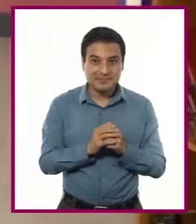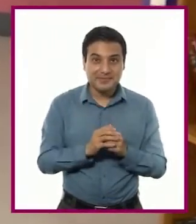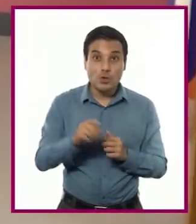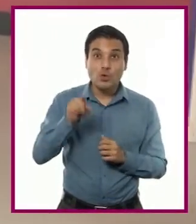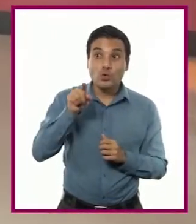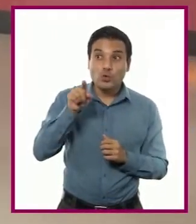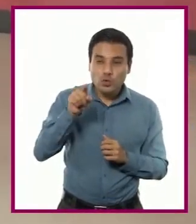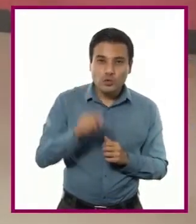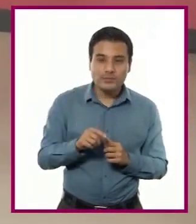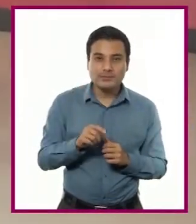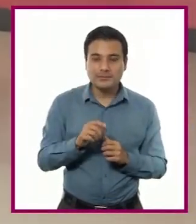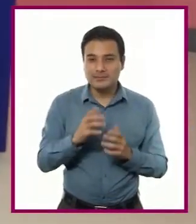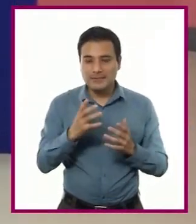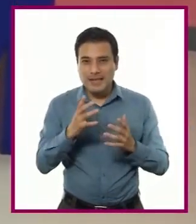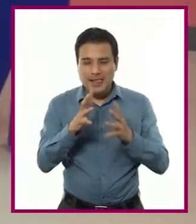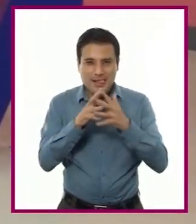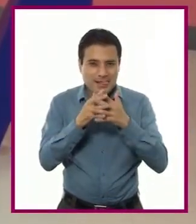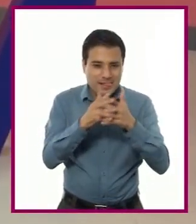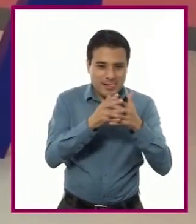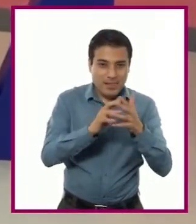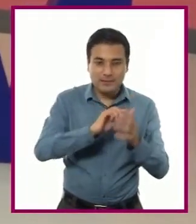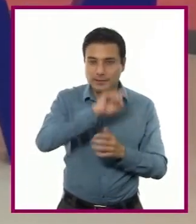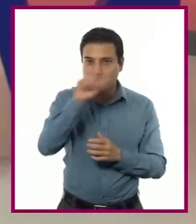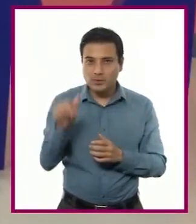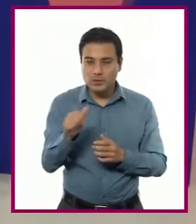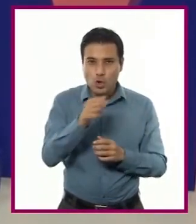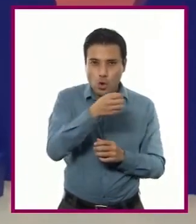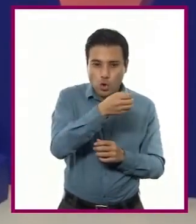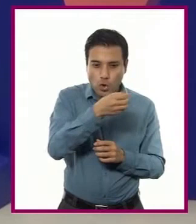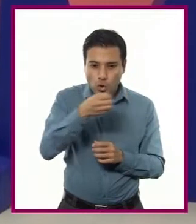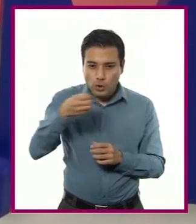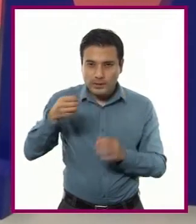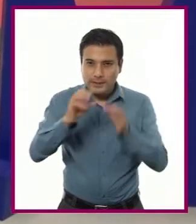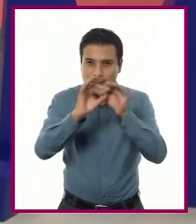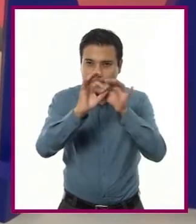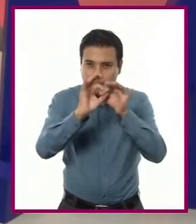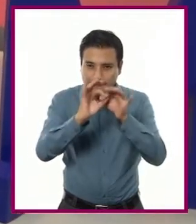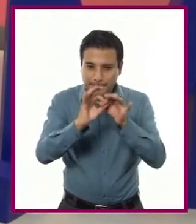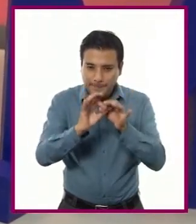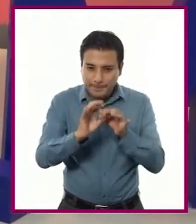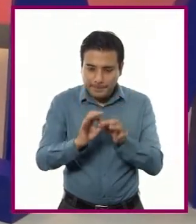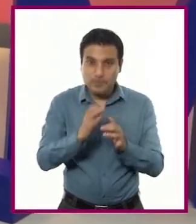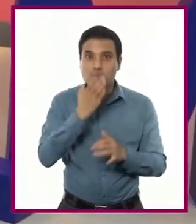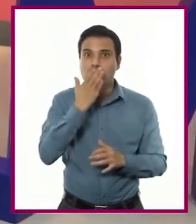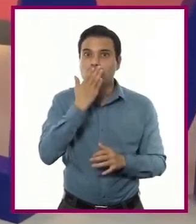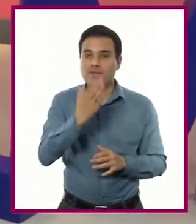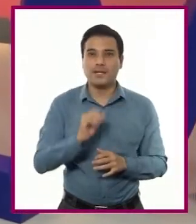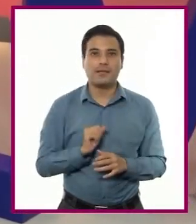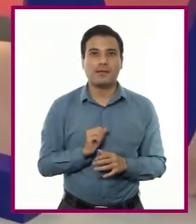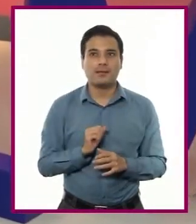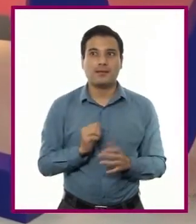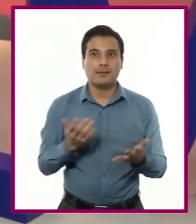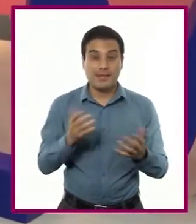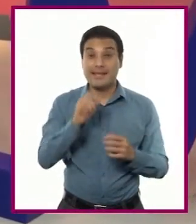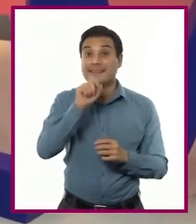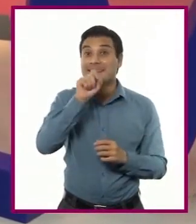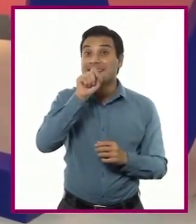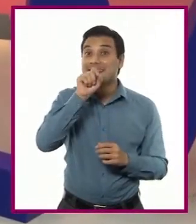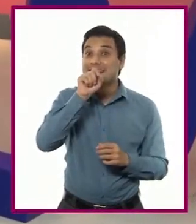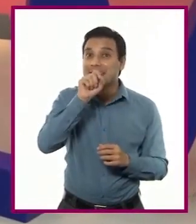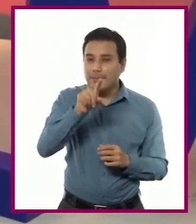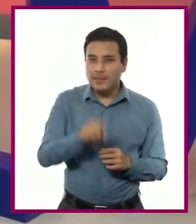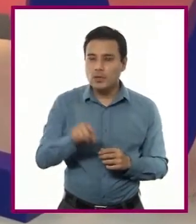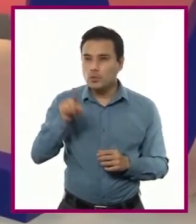un texto fragmentado y usaste, por un lado, la lógica, pero por otro, echaste mano de aspectos que